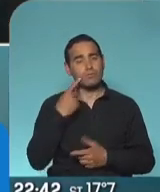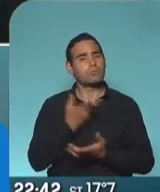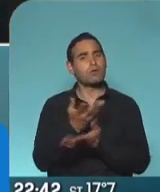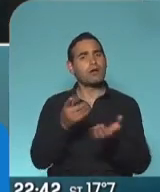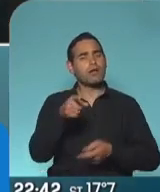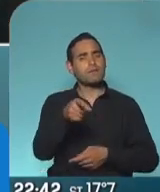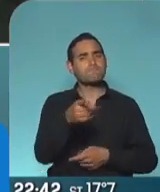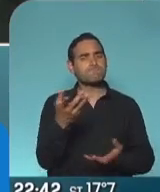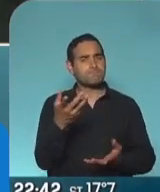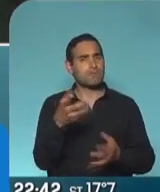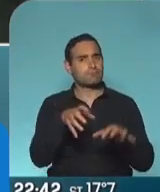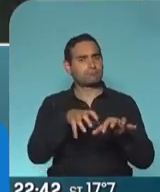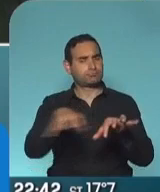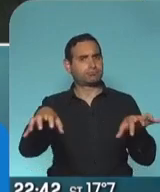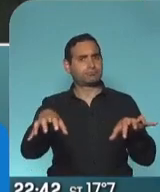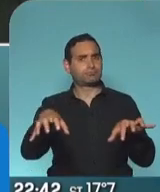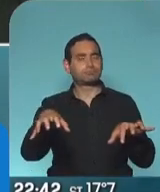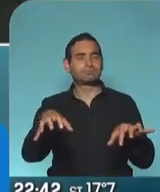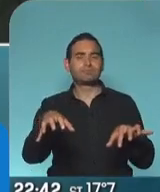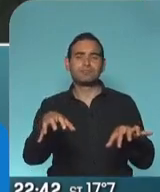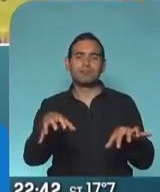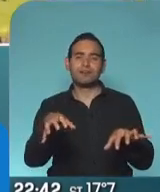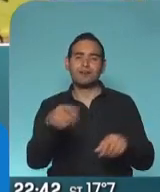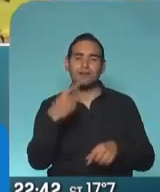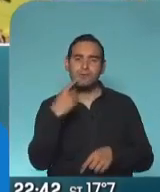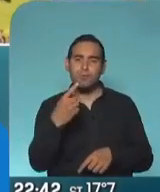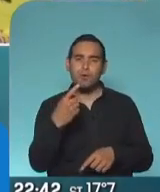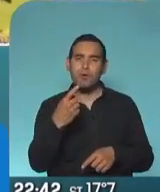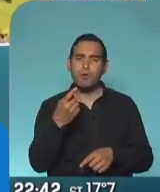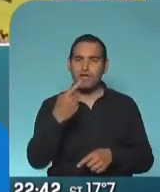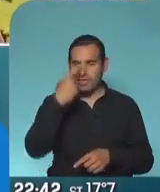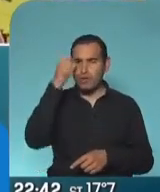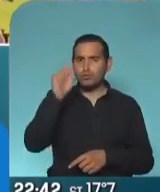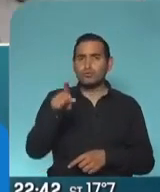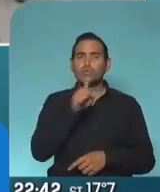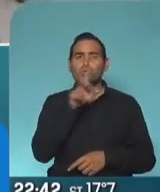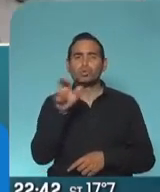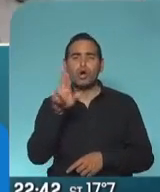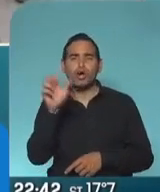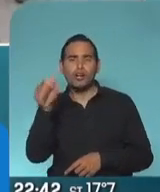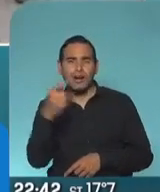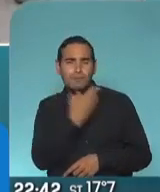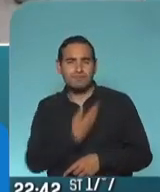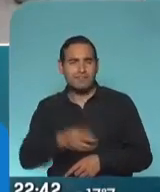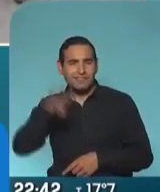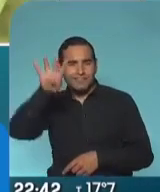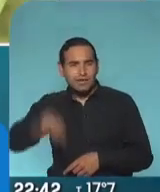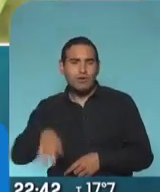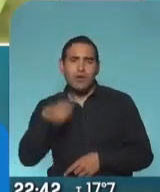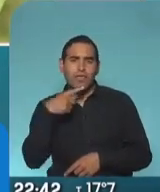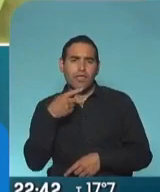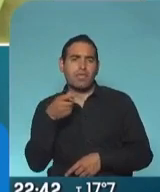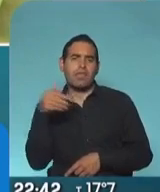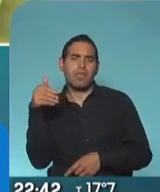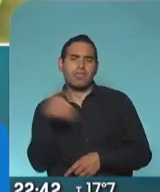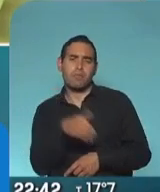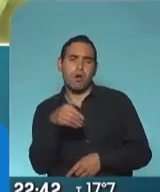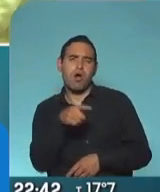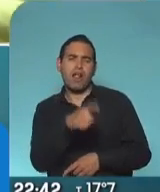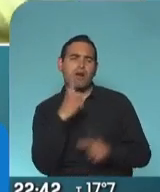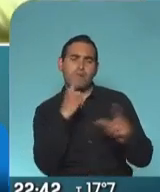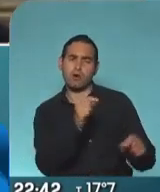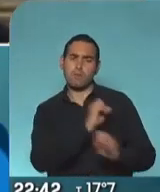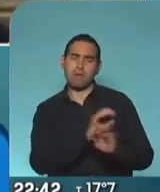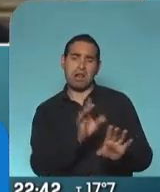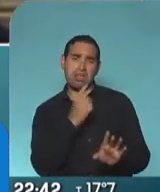parece, de manera muy clara en la posición de Quim Torra, que demoró en condenar la violencia y después salió a condenarla